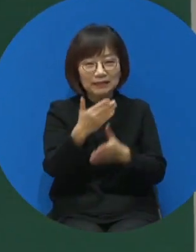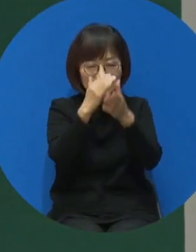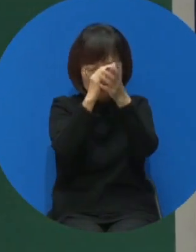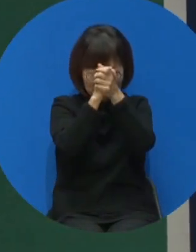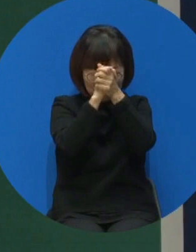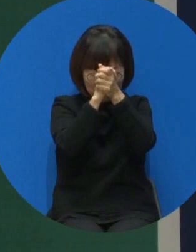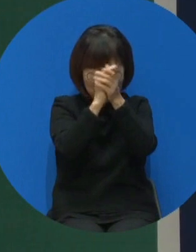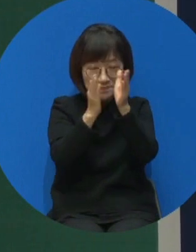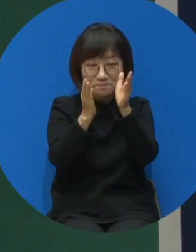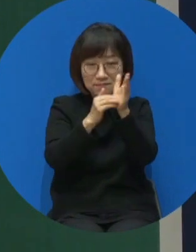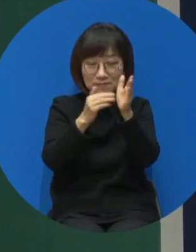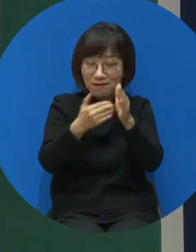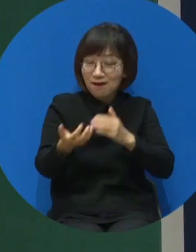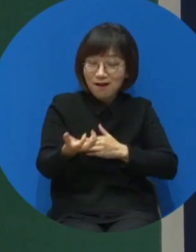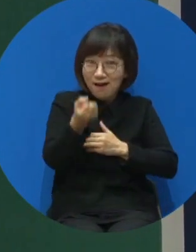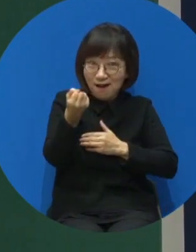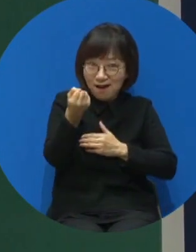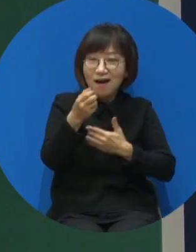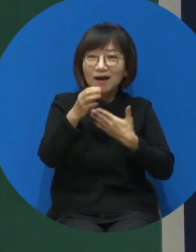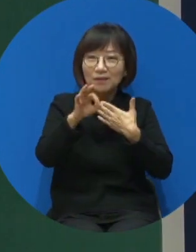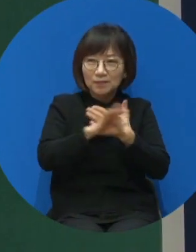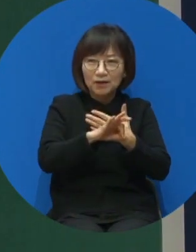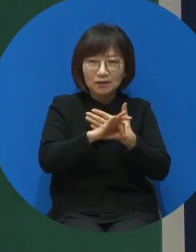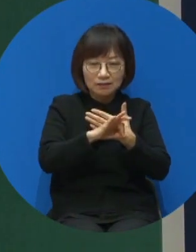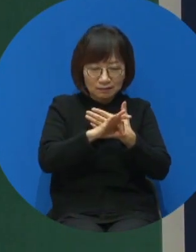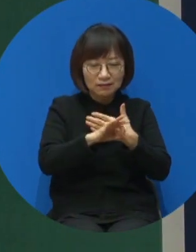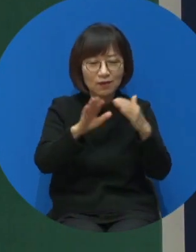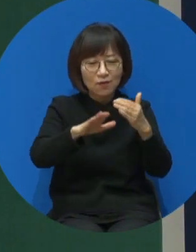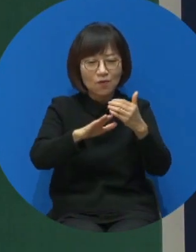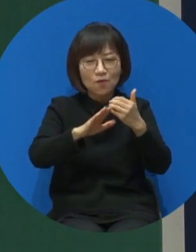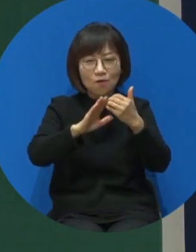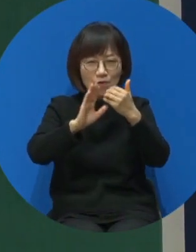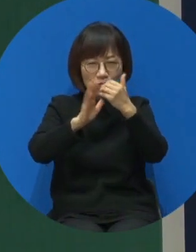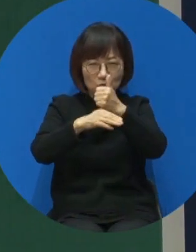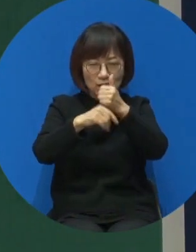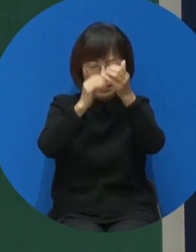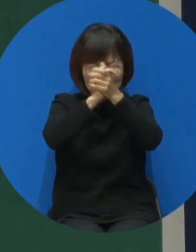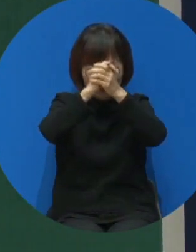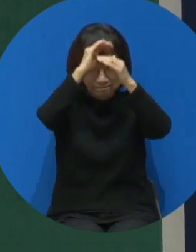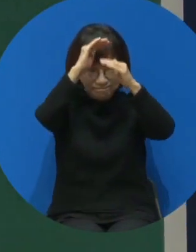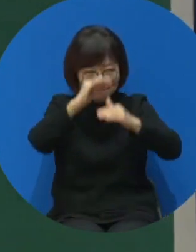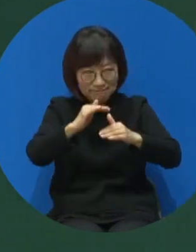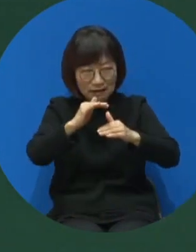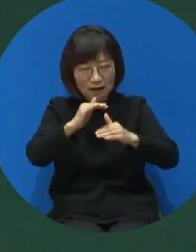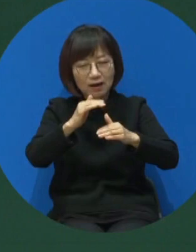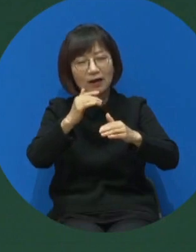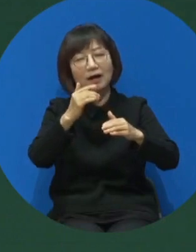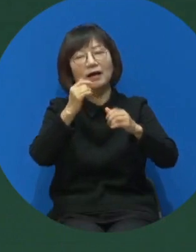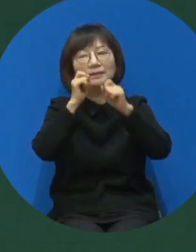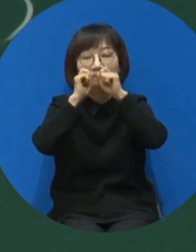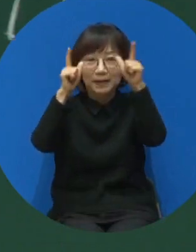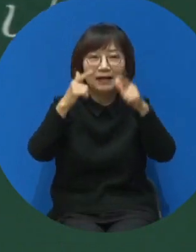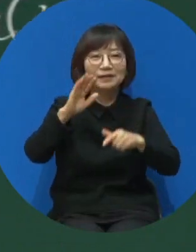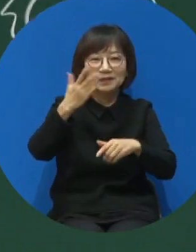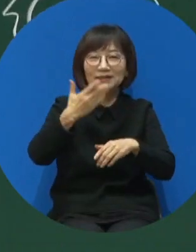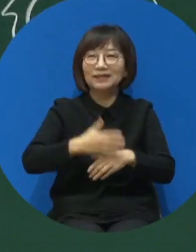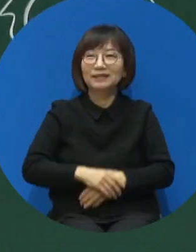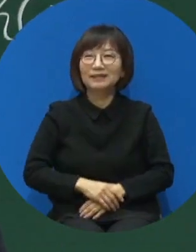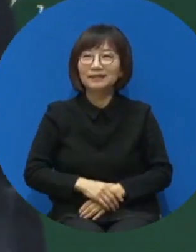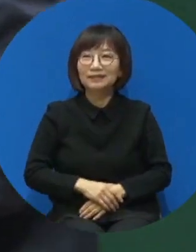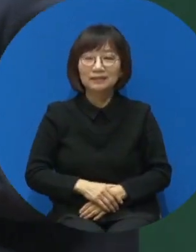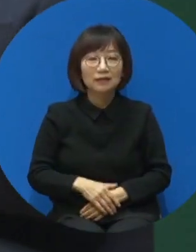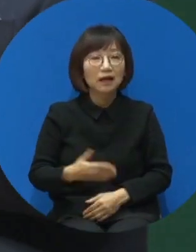porque tendrá agua si ustedes pues en este misterio de la oración estas cosas van a poder ver por qué le monial melón